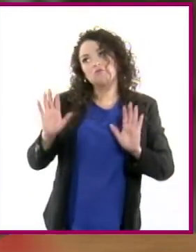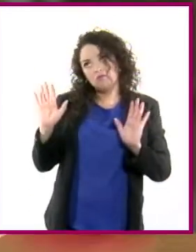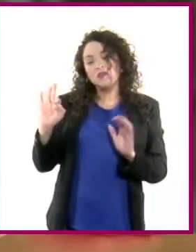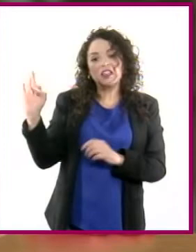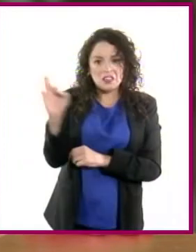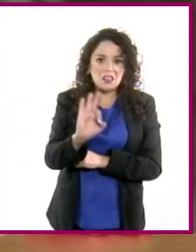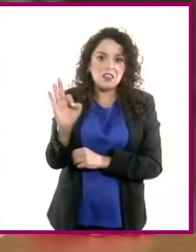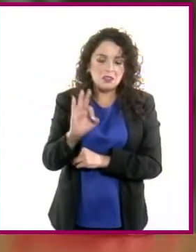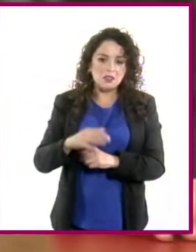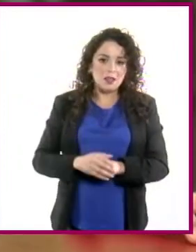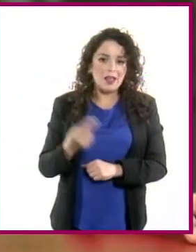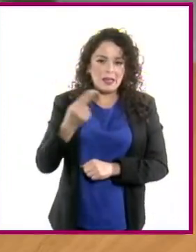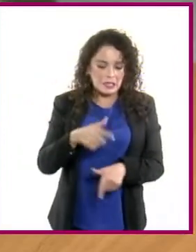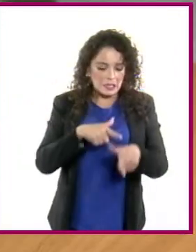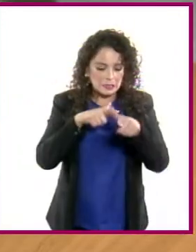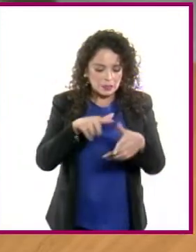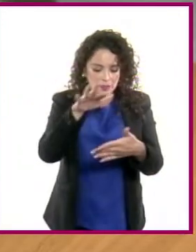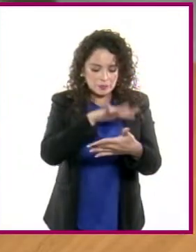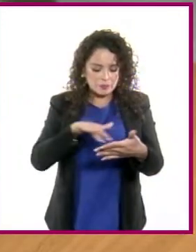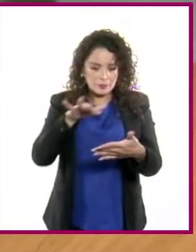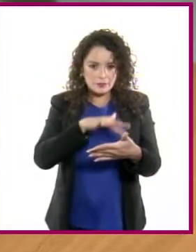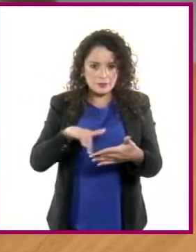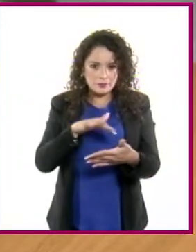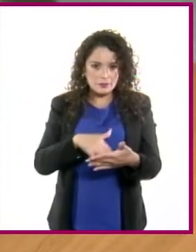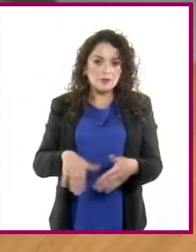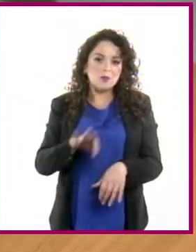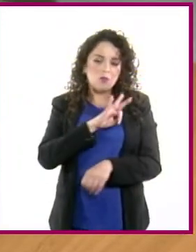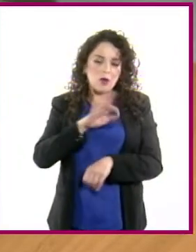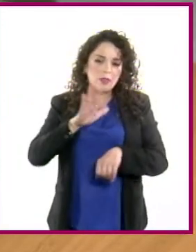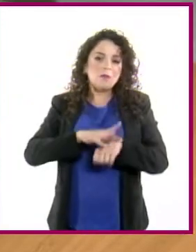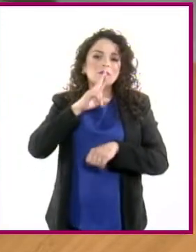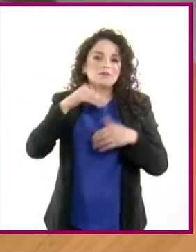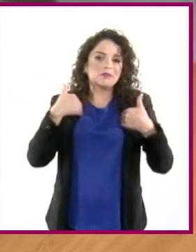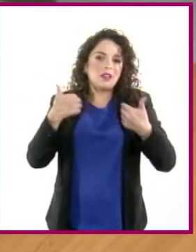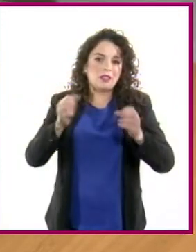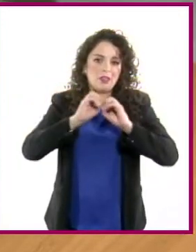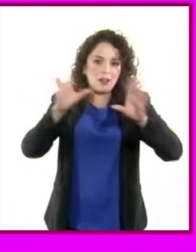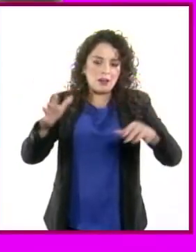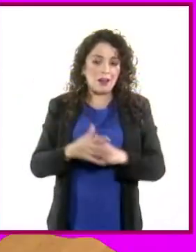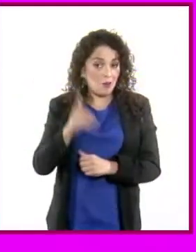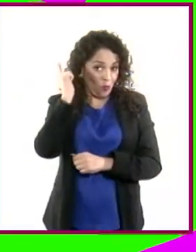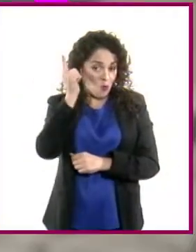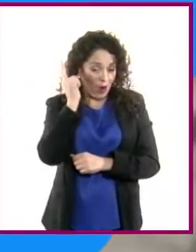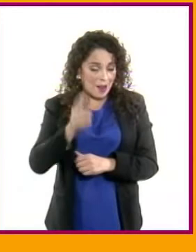vez si seguimos leyendo el libro de Sopsky nos quede más claro. Ojalá tengas razón. A ver, ábrelo.